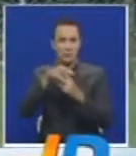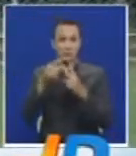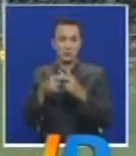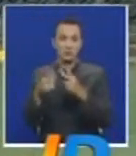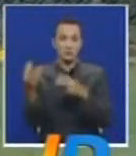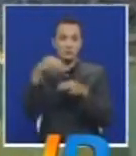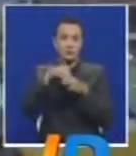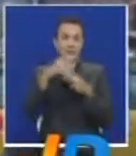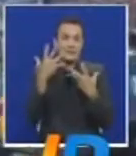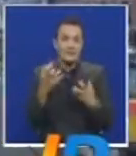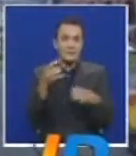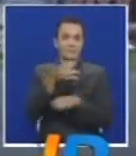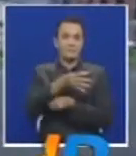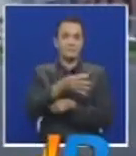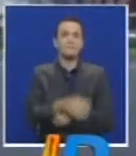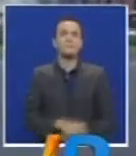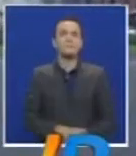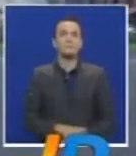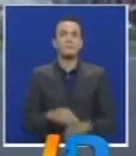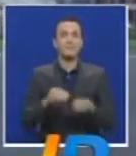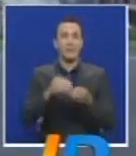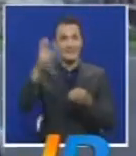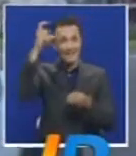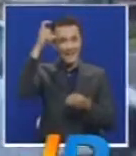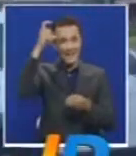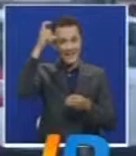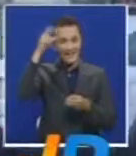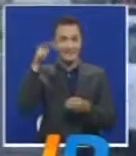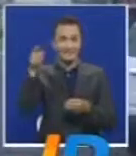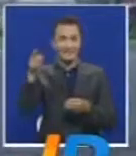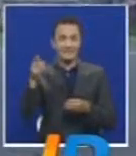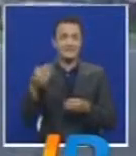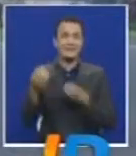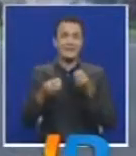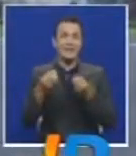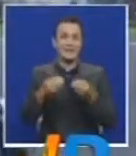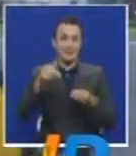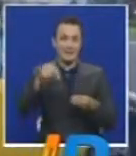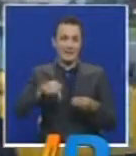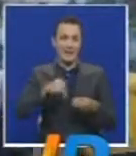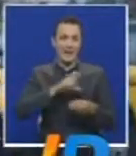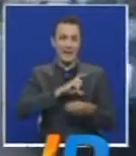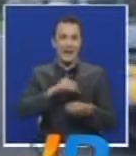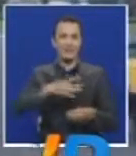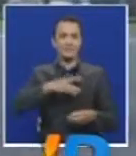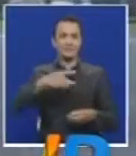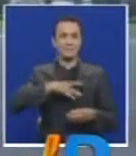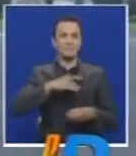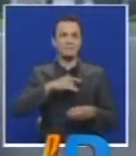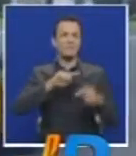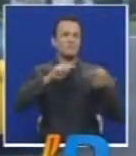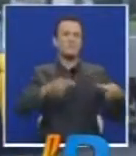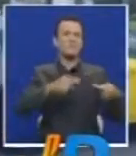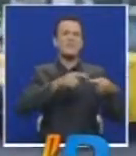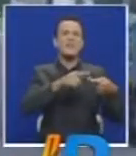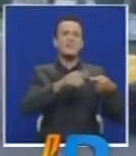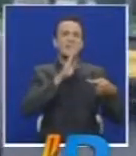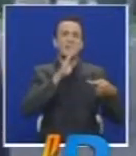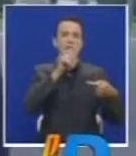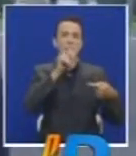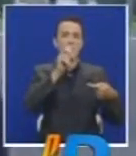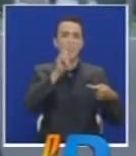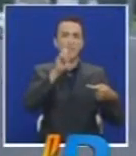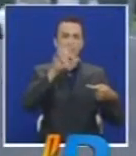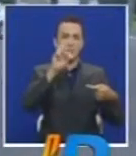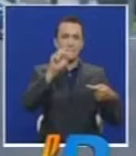campeonato. Segunda salida del América de Diego Edison Umaña en condición de local, en el Pascual Guerrero recibiendo a Fortaleza, en desarrollo de